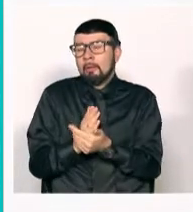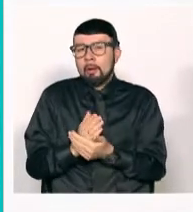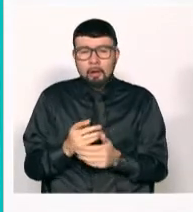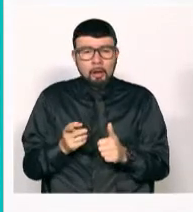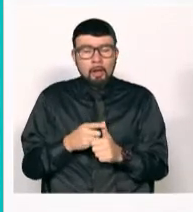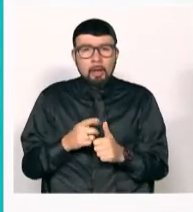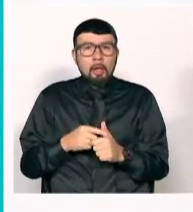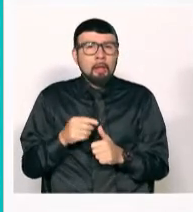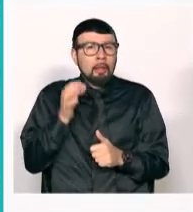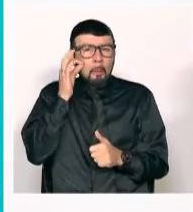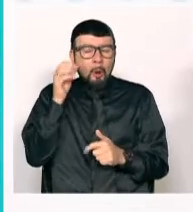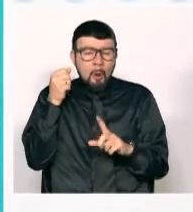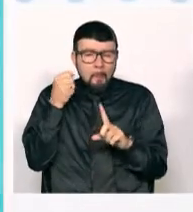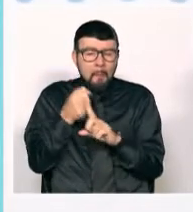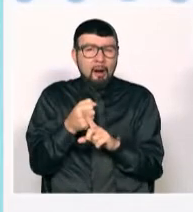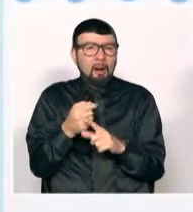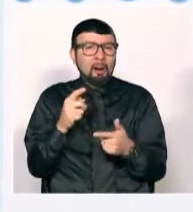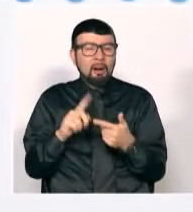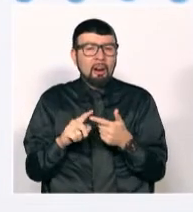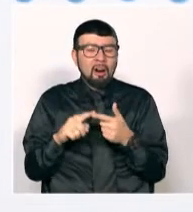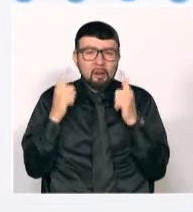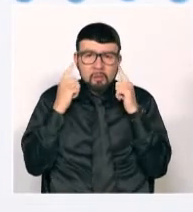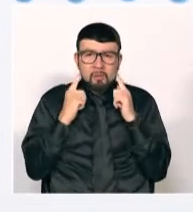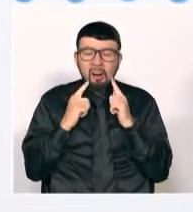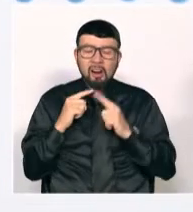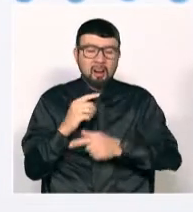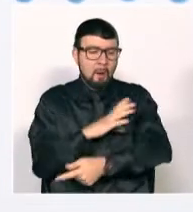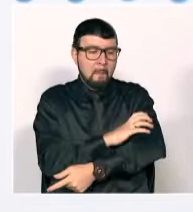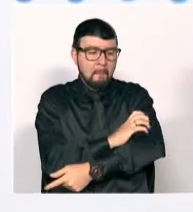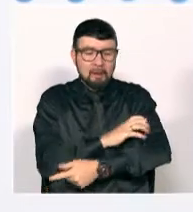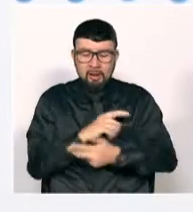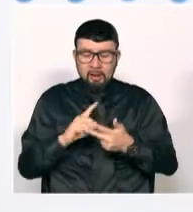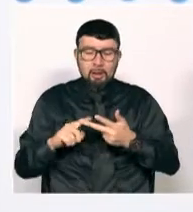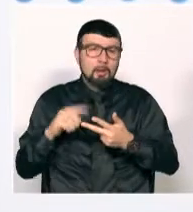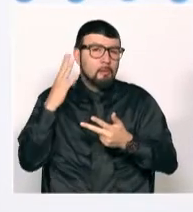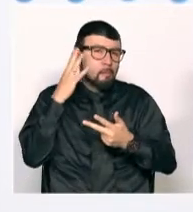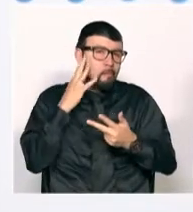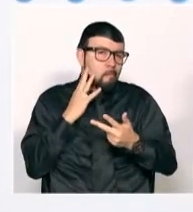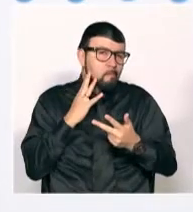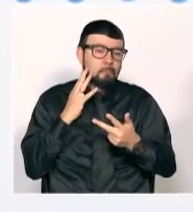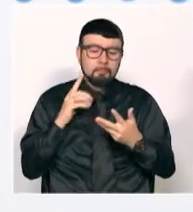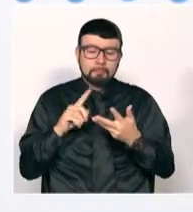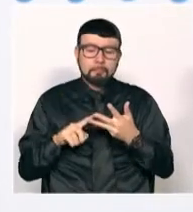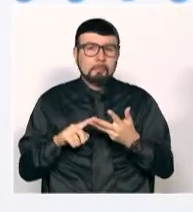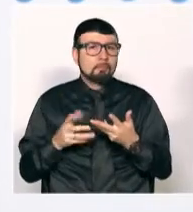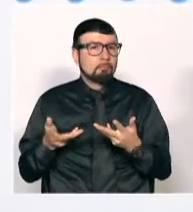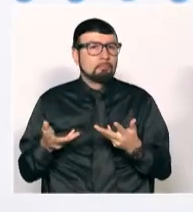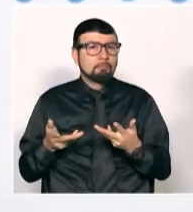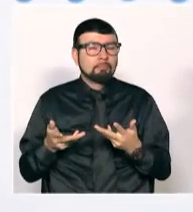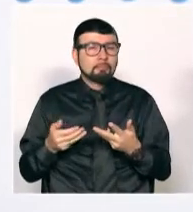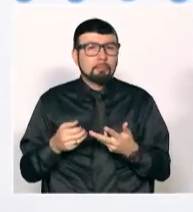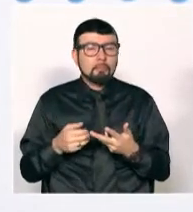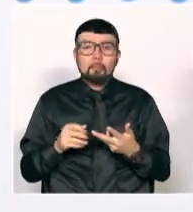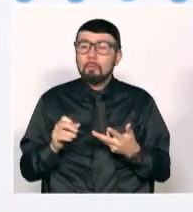razones traumáticas, musculares, ligamentosas. También puede ocurrir